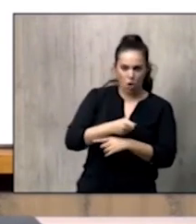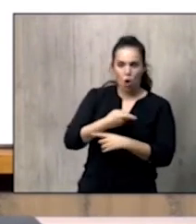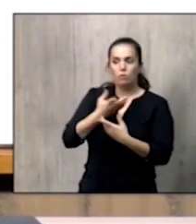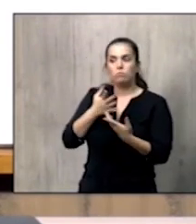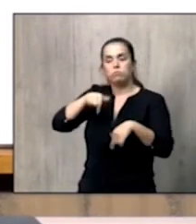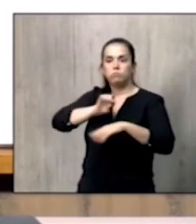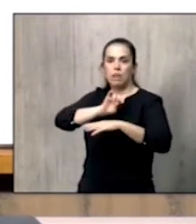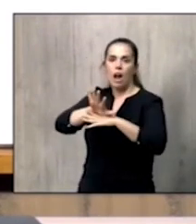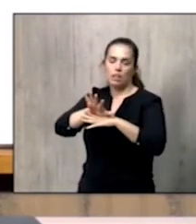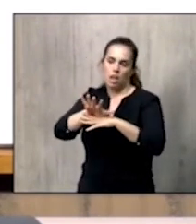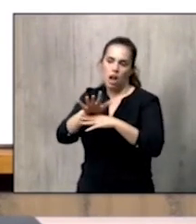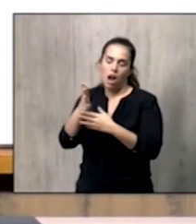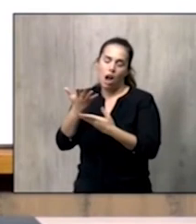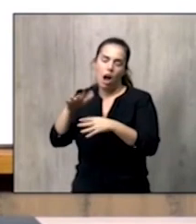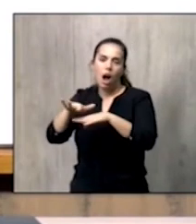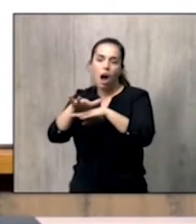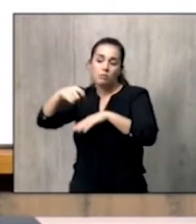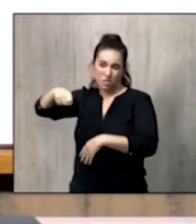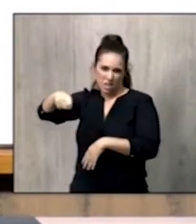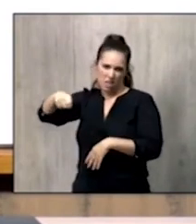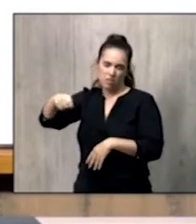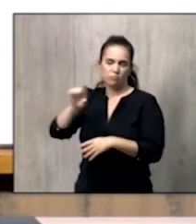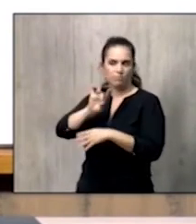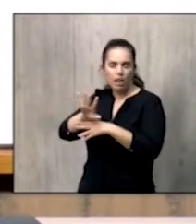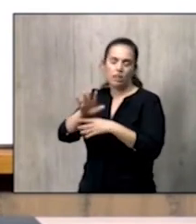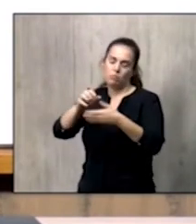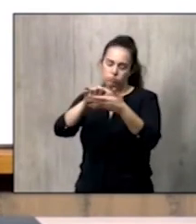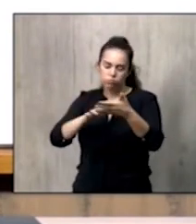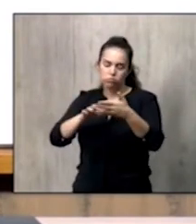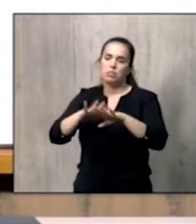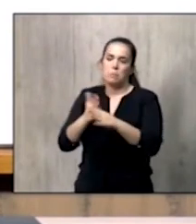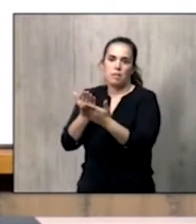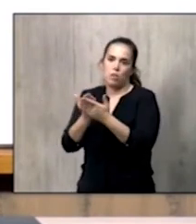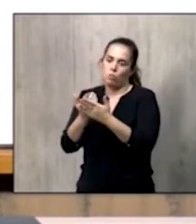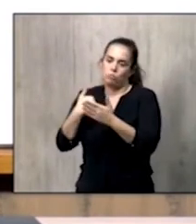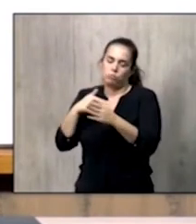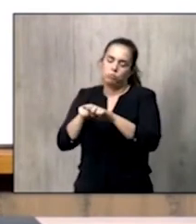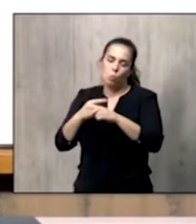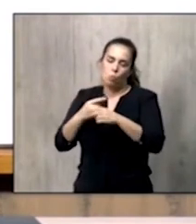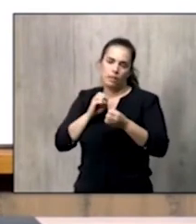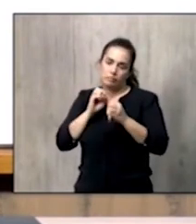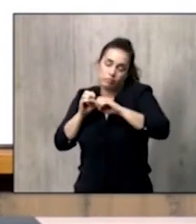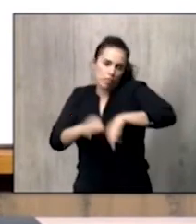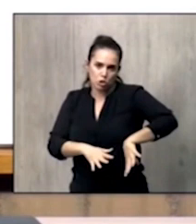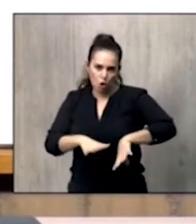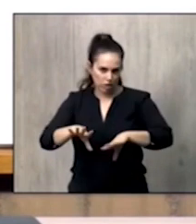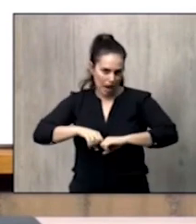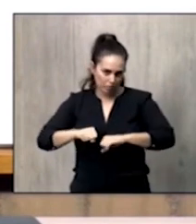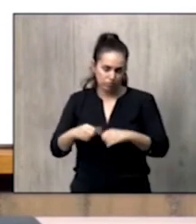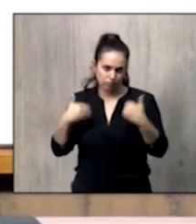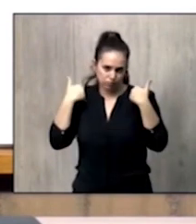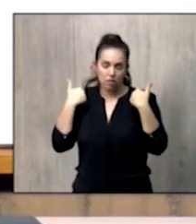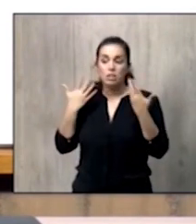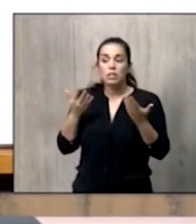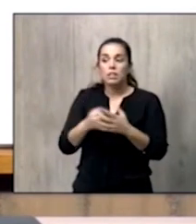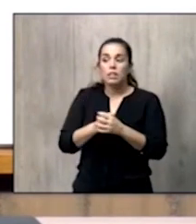presidente rogando, solicitando que sea cesado, que se acepte su dimisión, y a propuesta